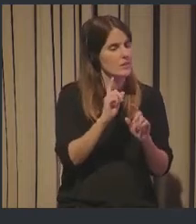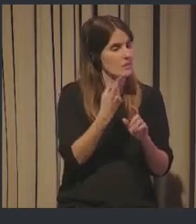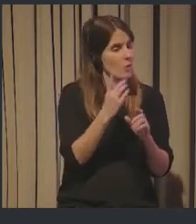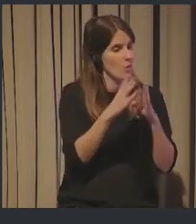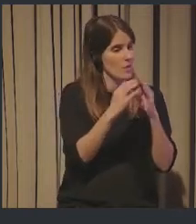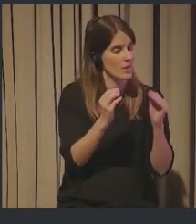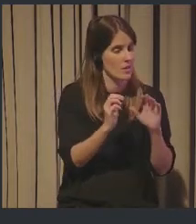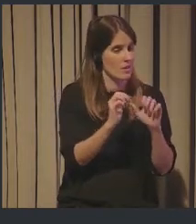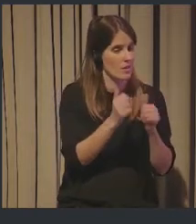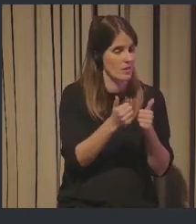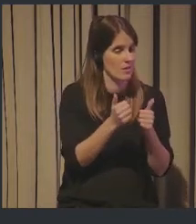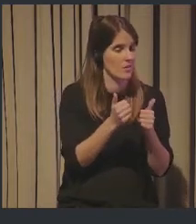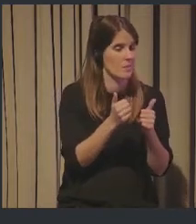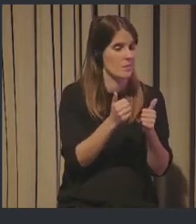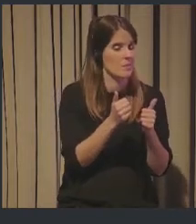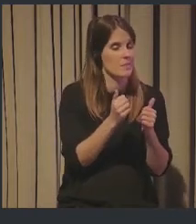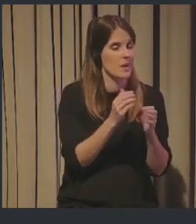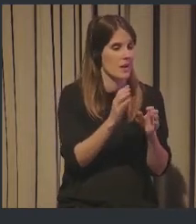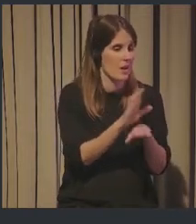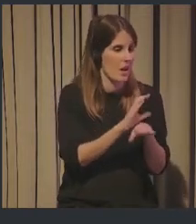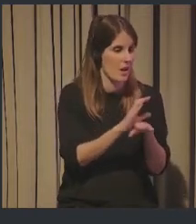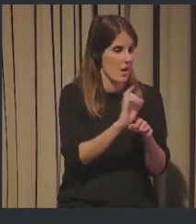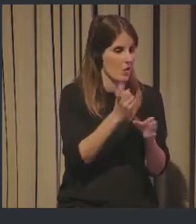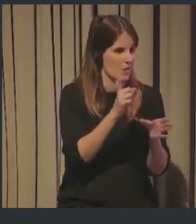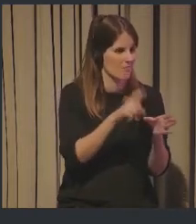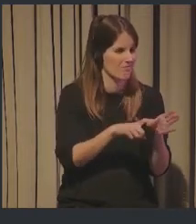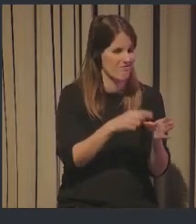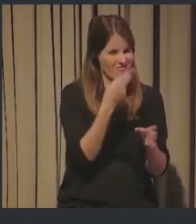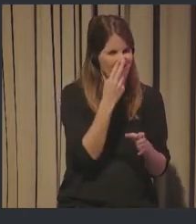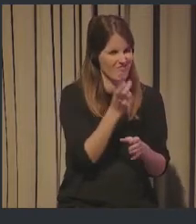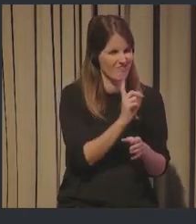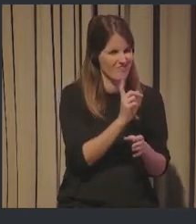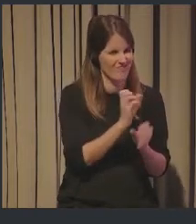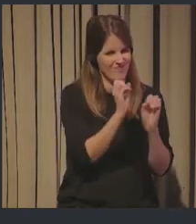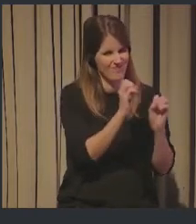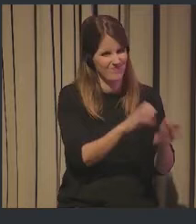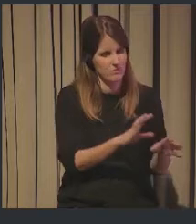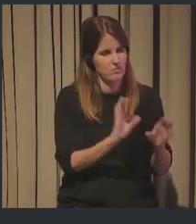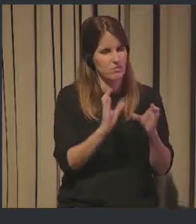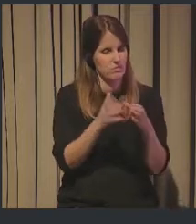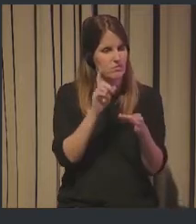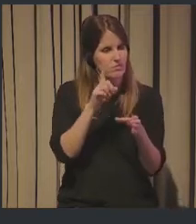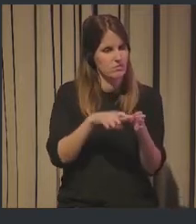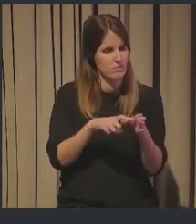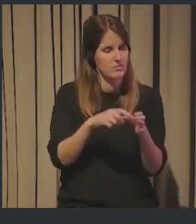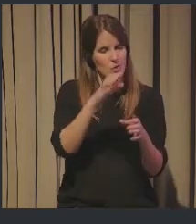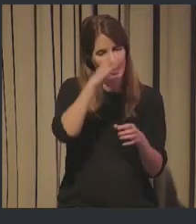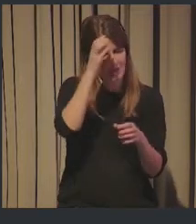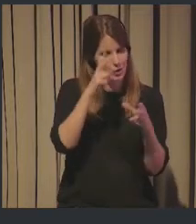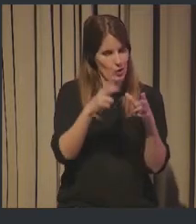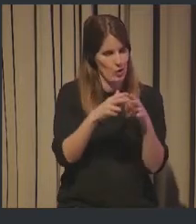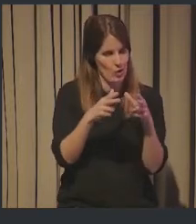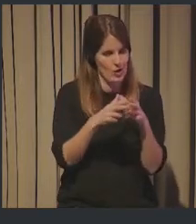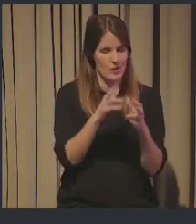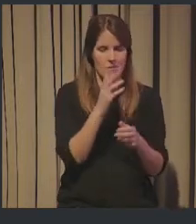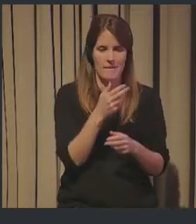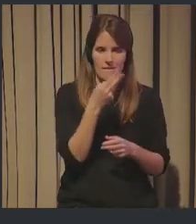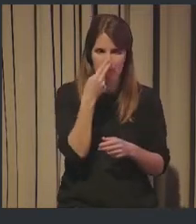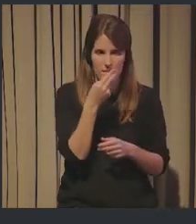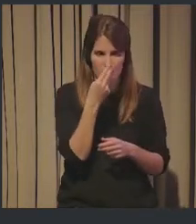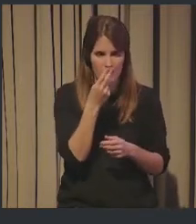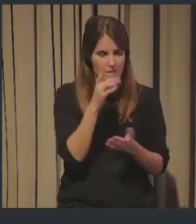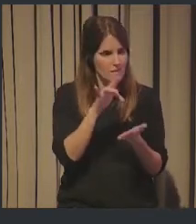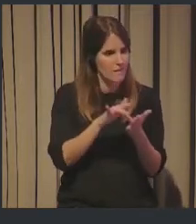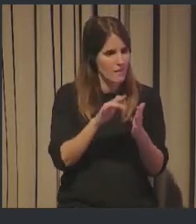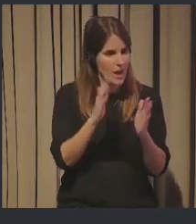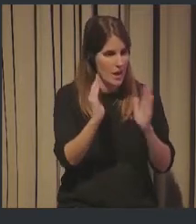bien, así que tenía motivos para buscar otra cosa. Pero para mí fue interesante y fascinante el levantamiento que se estaba